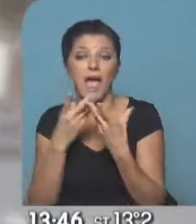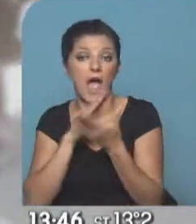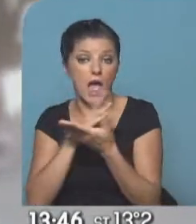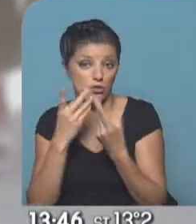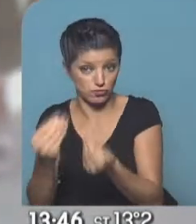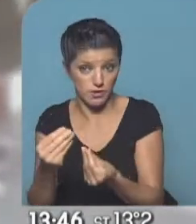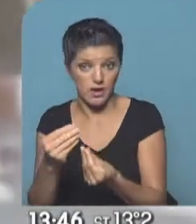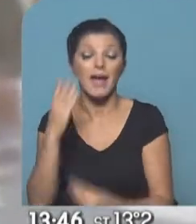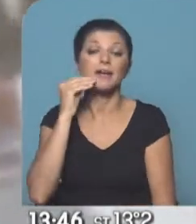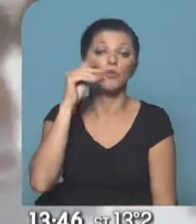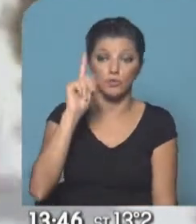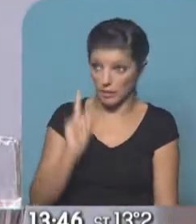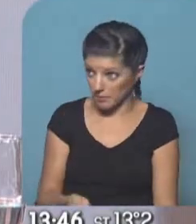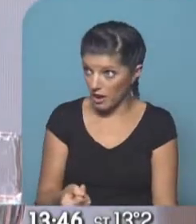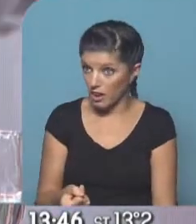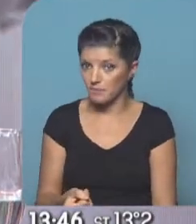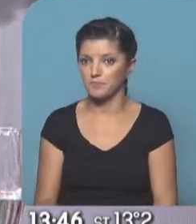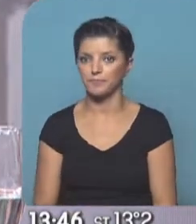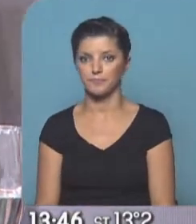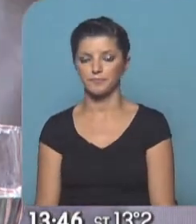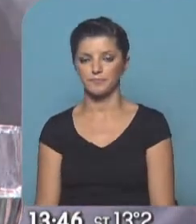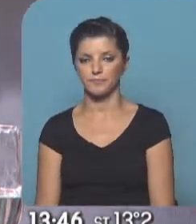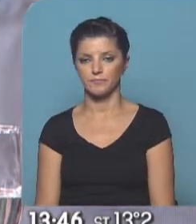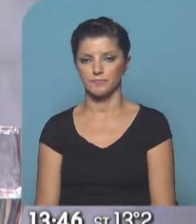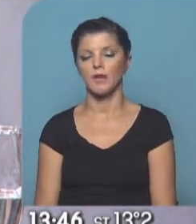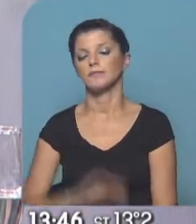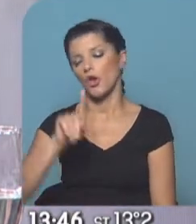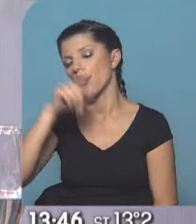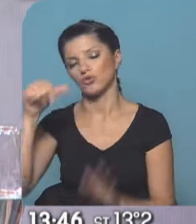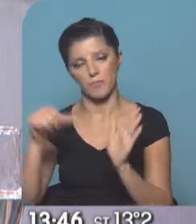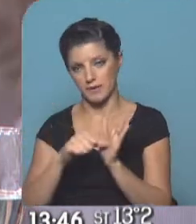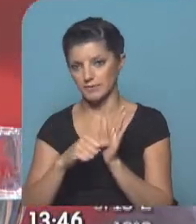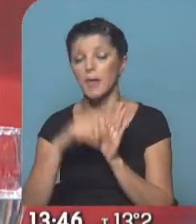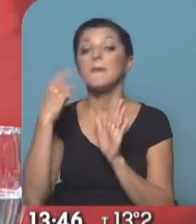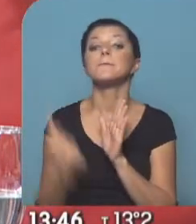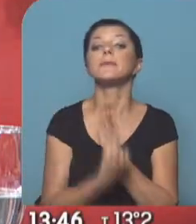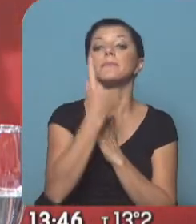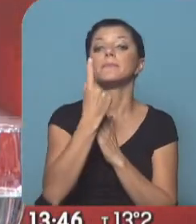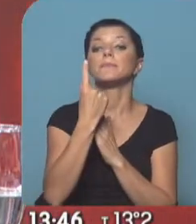Reino Unido también está. Bueno, claro, esto, ¿no? Otro actor en esta situación fue el ministro